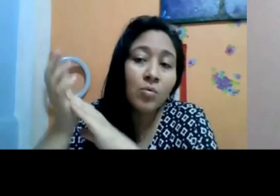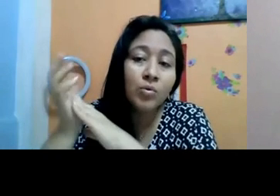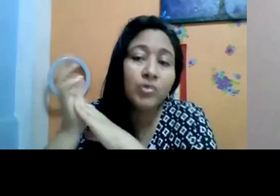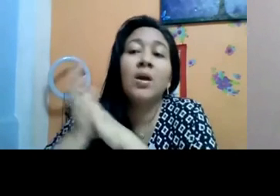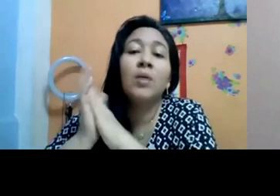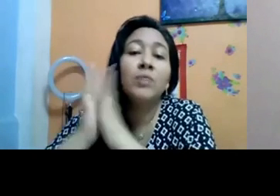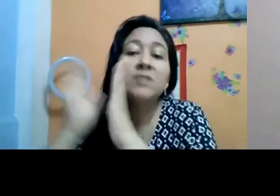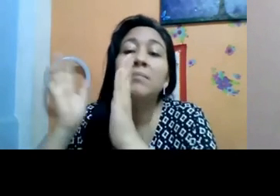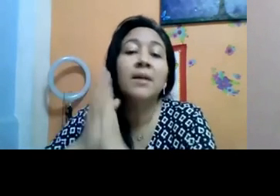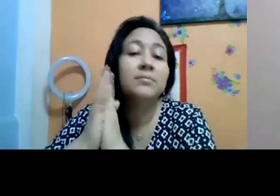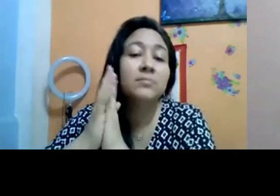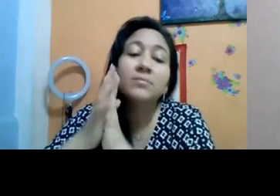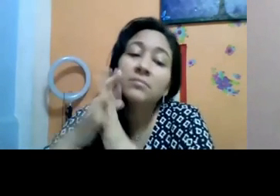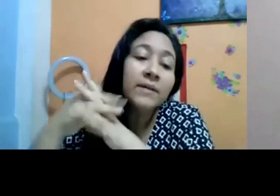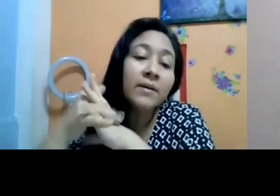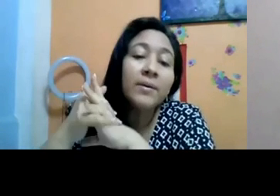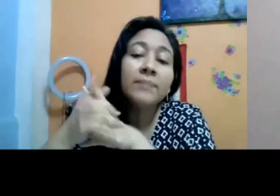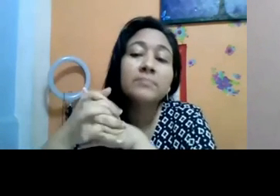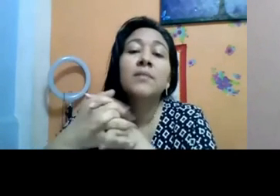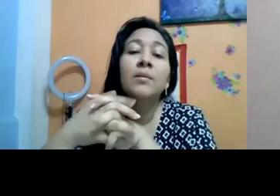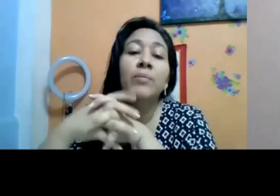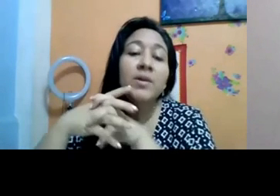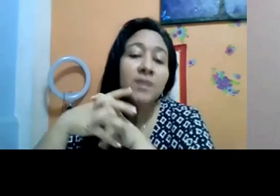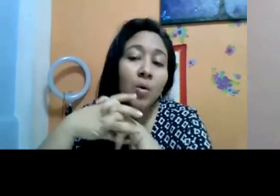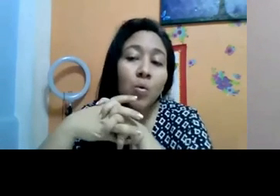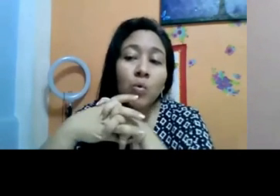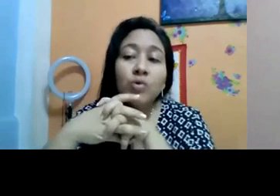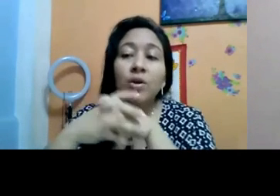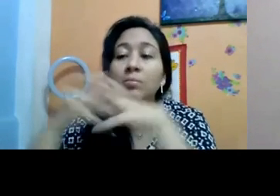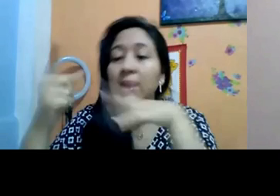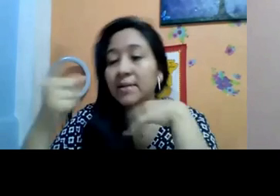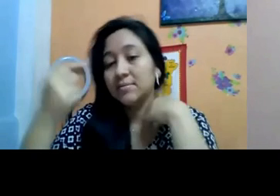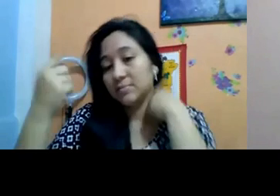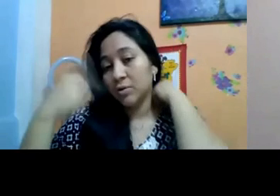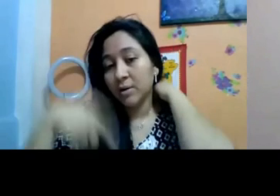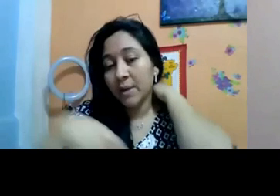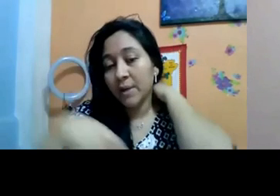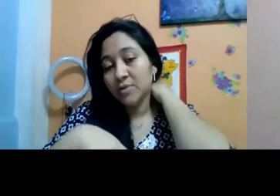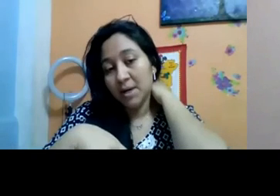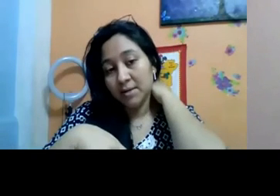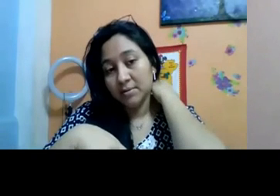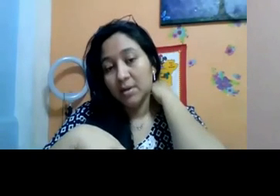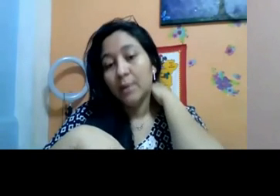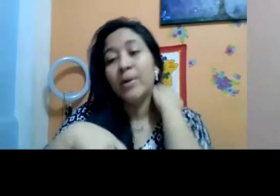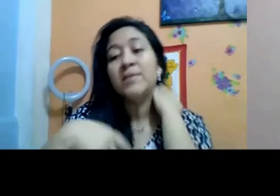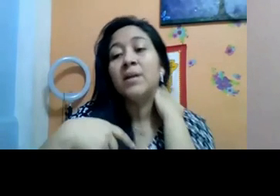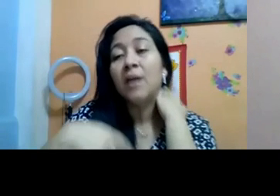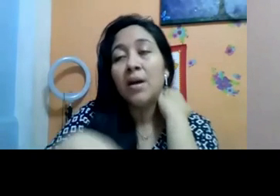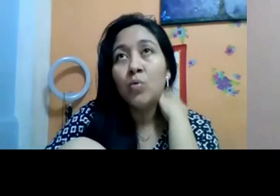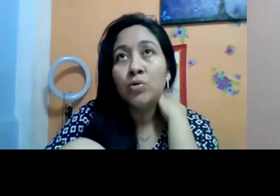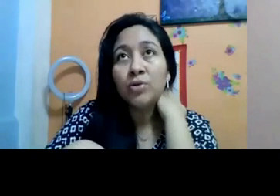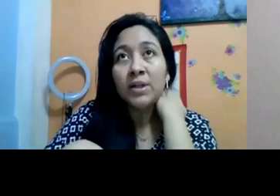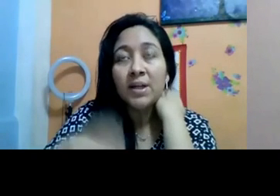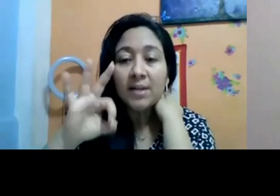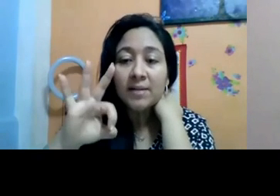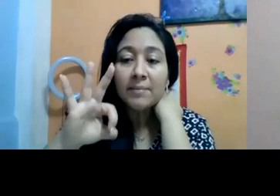hagan un curso de una semana, está bien, puede ser que haga un curso de un mes y lo trabaje por semana, puede ser que haga